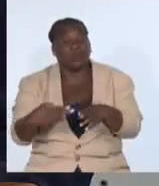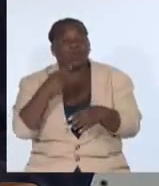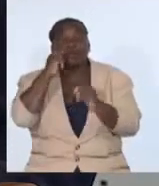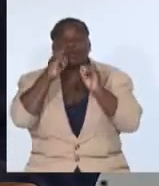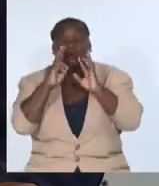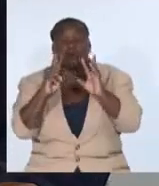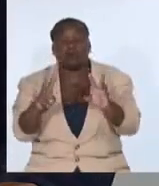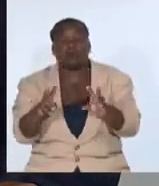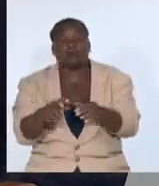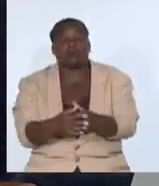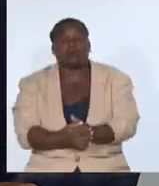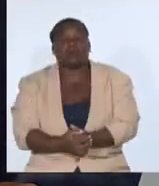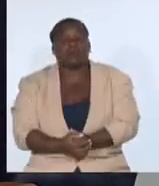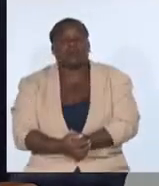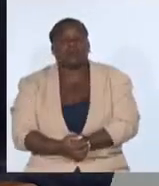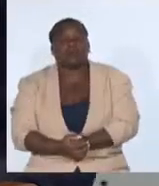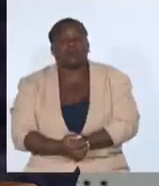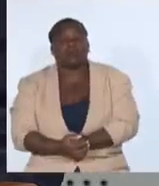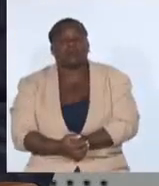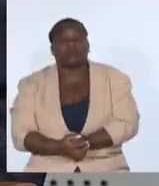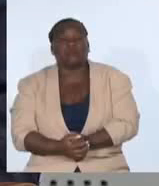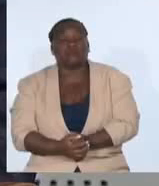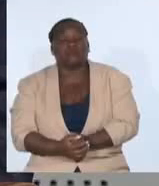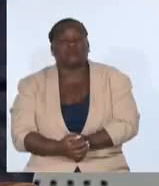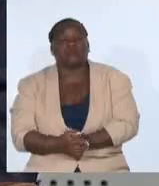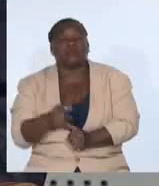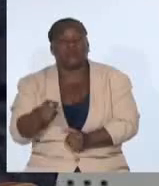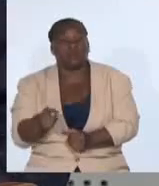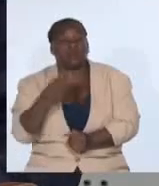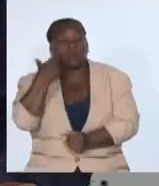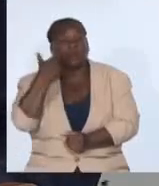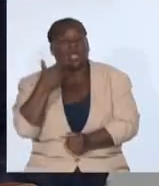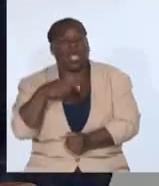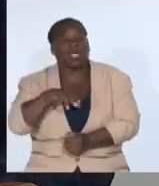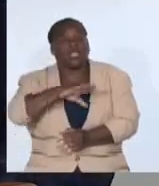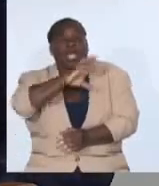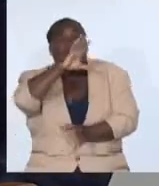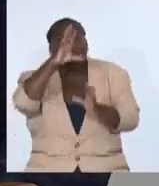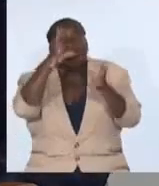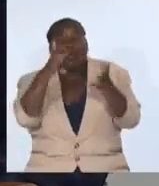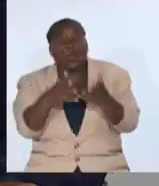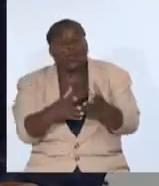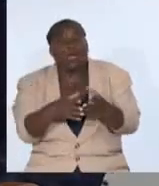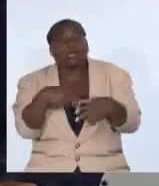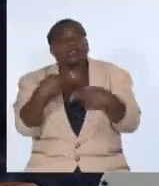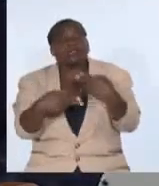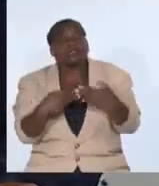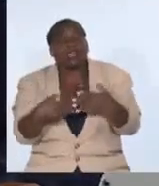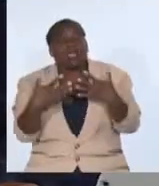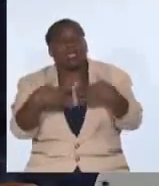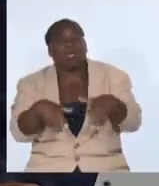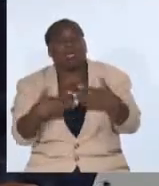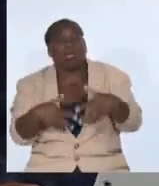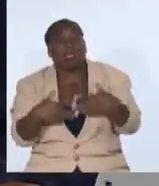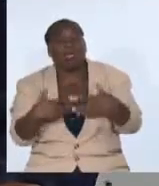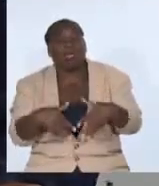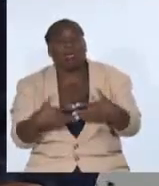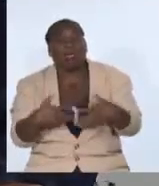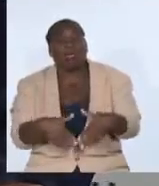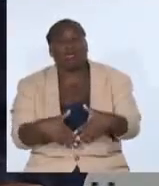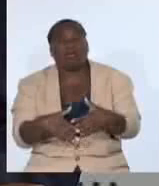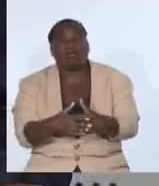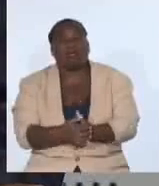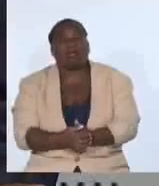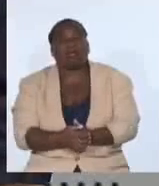ha sido capaz de conocer el espacio sideral e ingeniar sofisticadas máquinas que automatizan hasta los procesos más